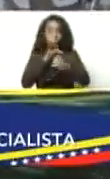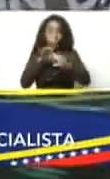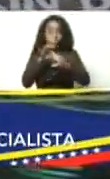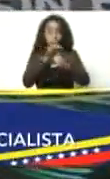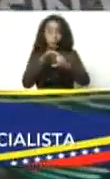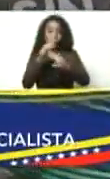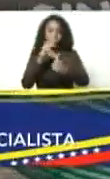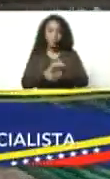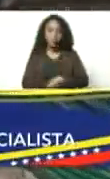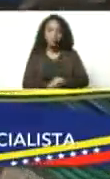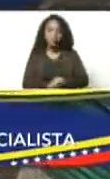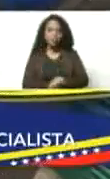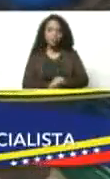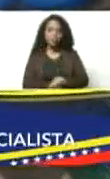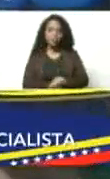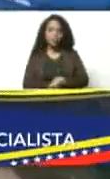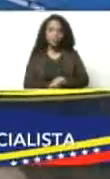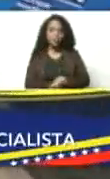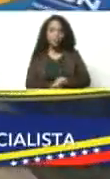Sabroso.